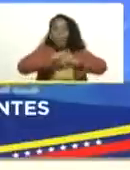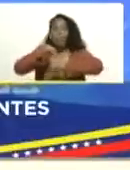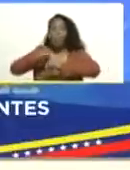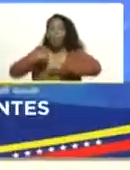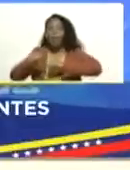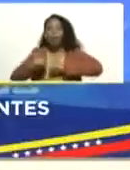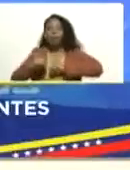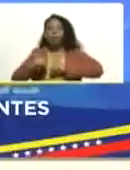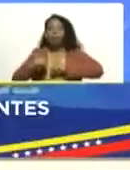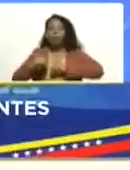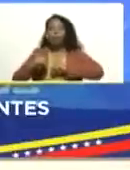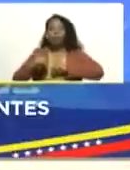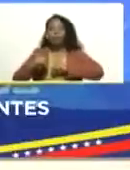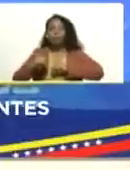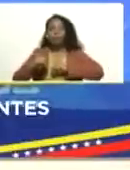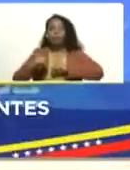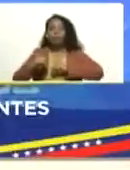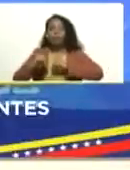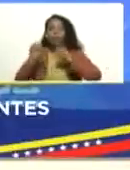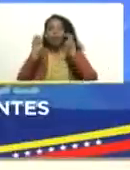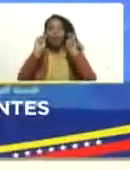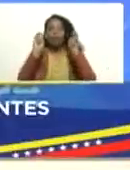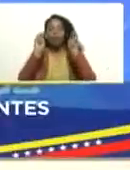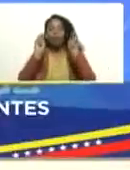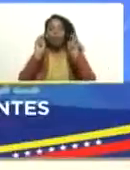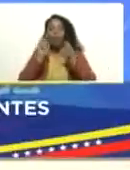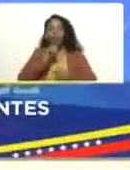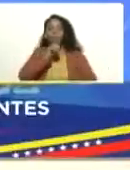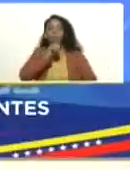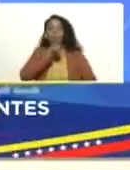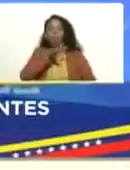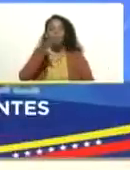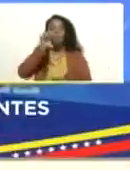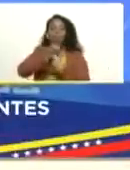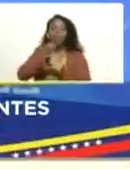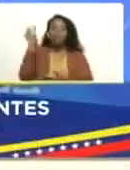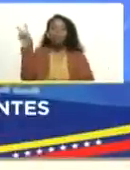del papel histórico que Irán y Venezuela